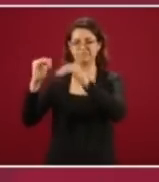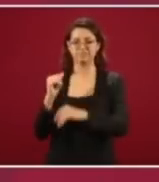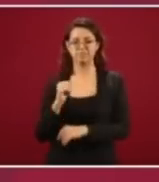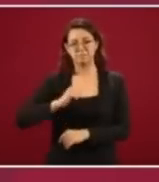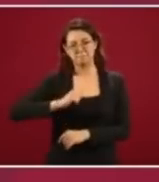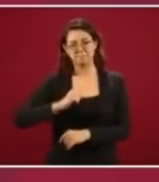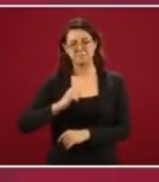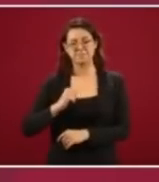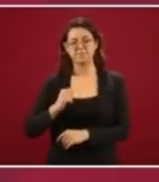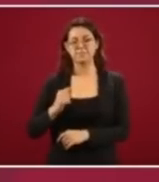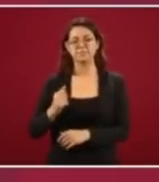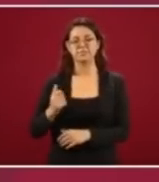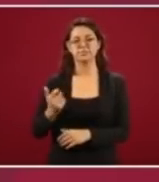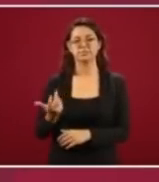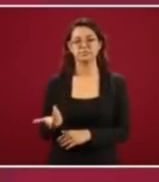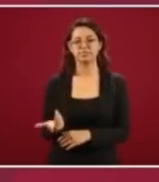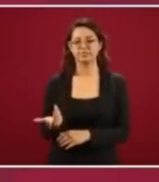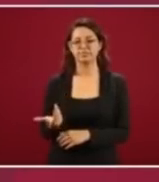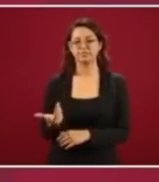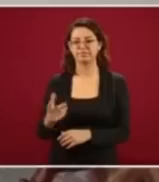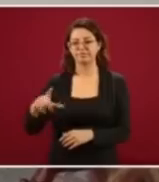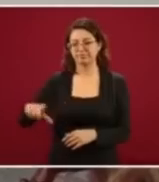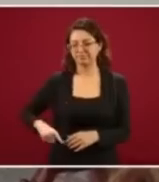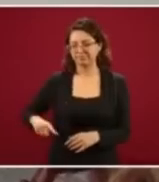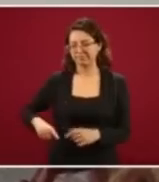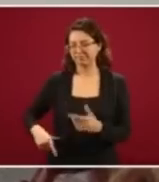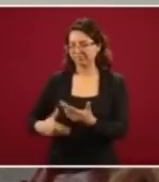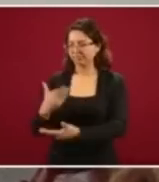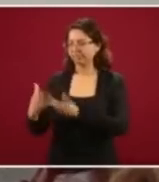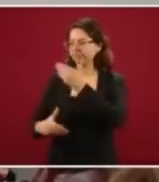recomendaban a los servidores públicos.